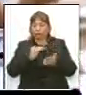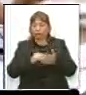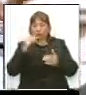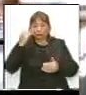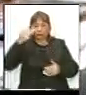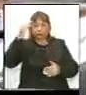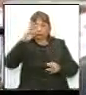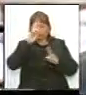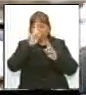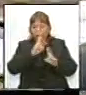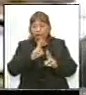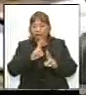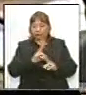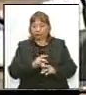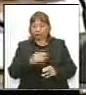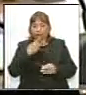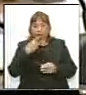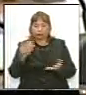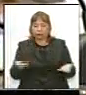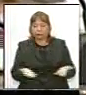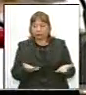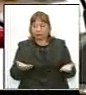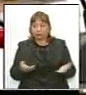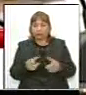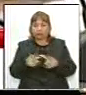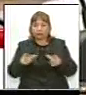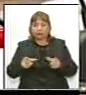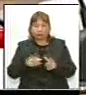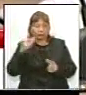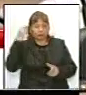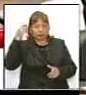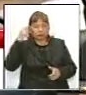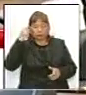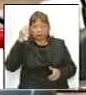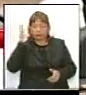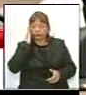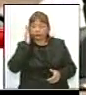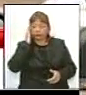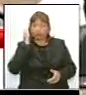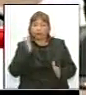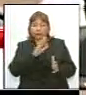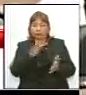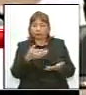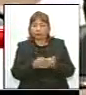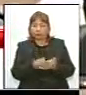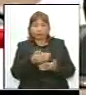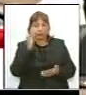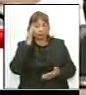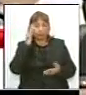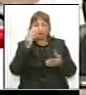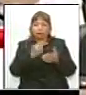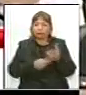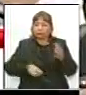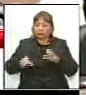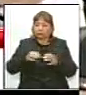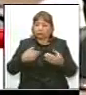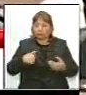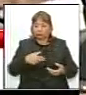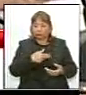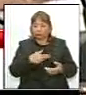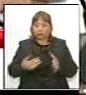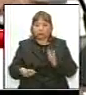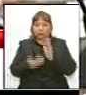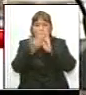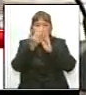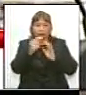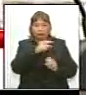de falta de respeto que no deberían darse en este espacio político. Sabemos perfectamente todos en qué situación nos encontramos frente a la